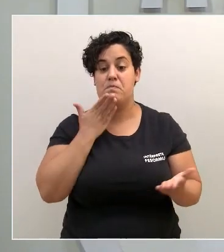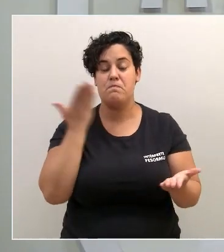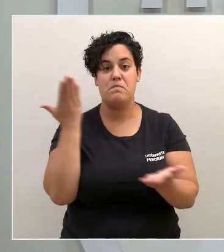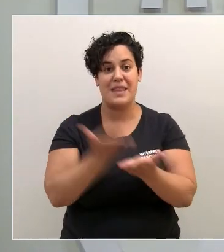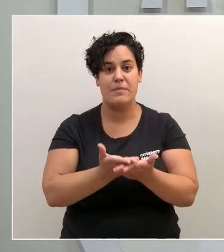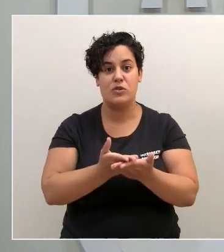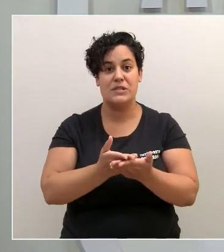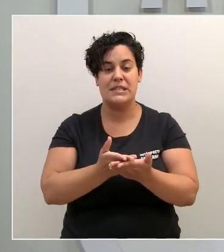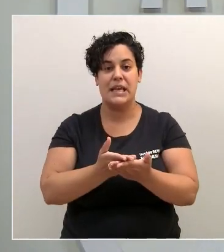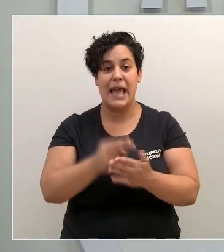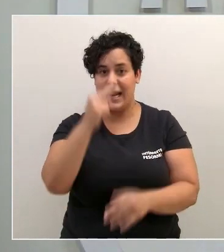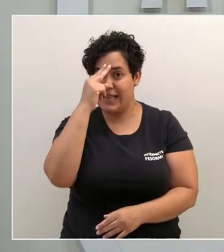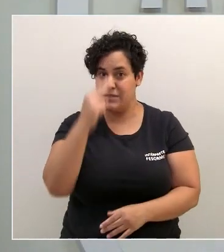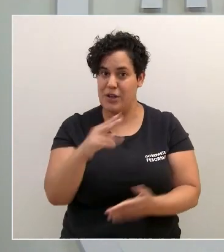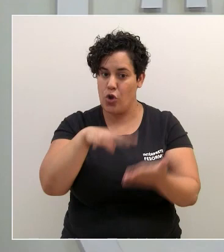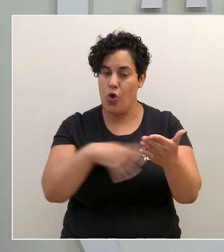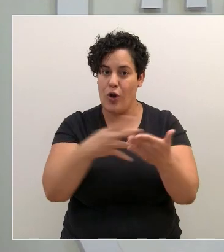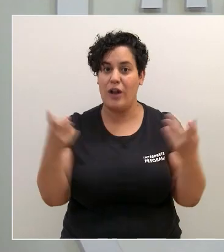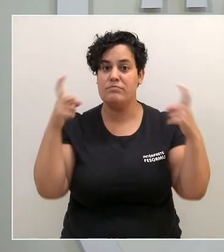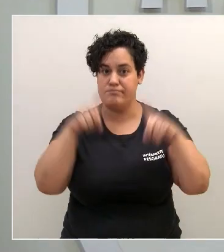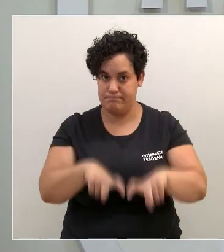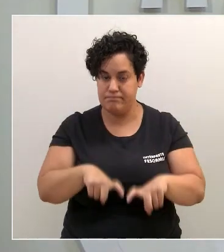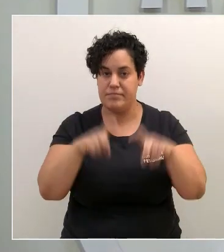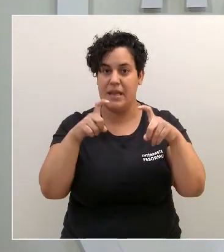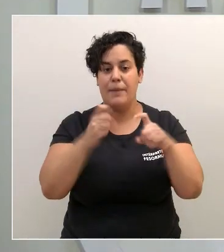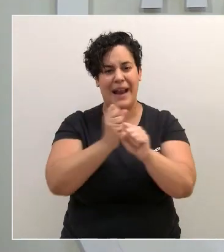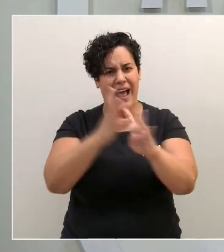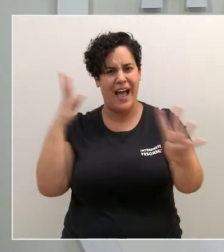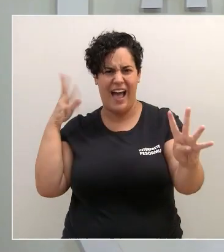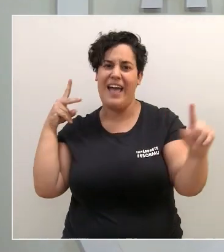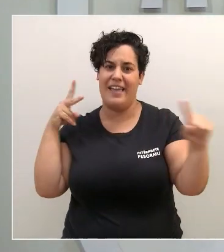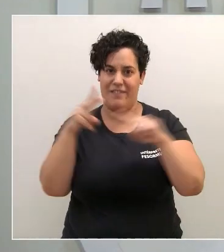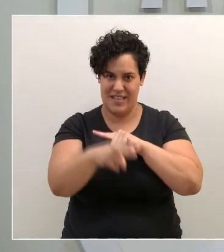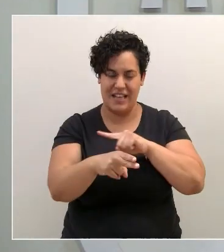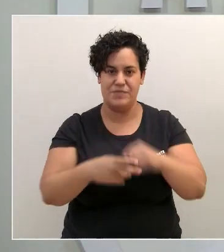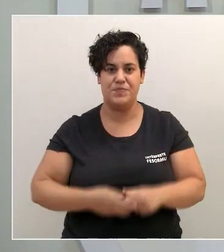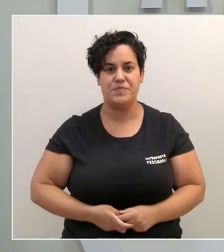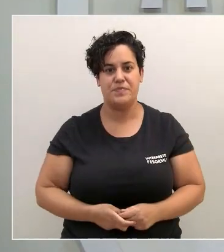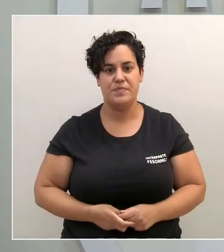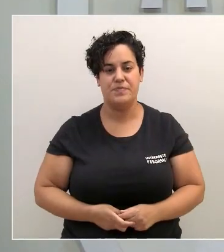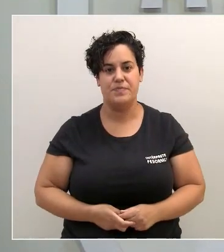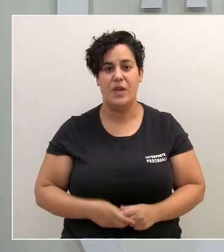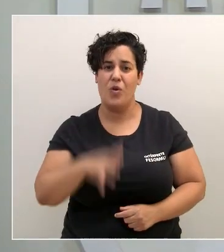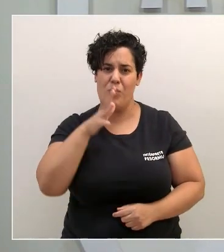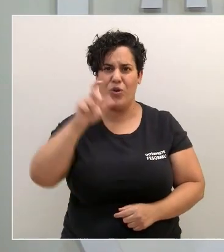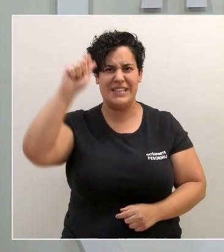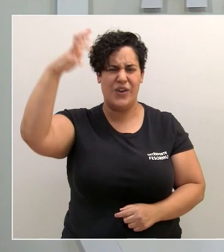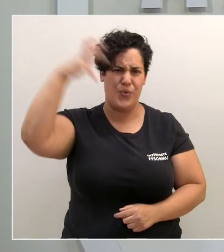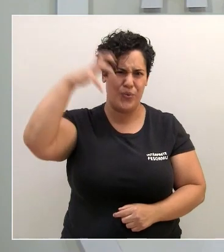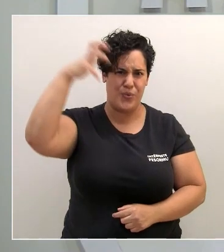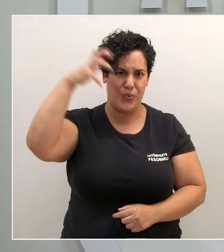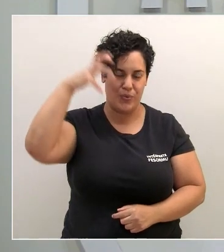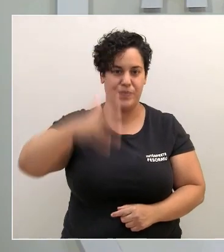que se respeten los horarios de cita preestablecidos para evitar esperas y colas innecesarias con estas temperaturas. Si